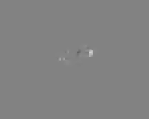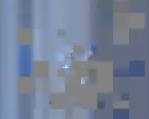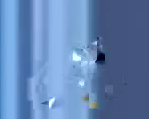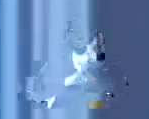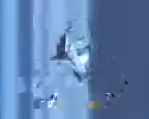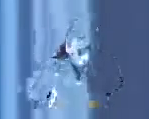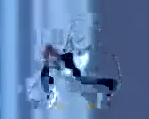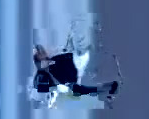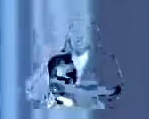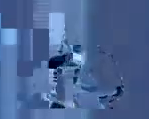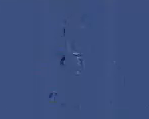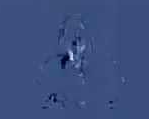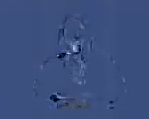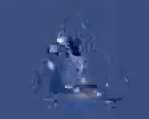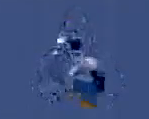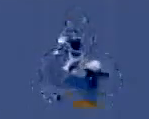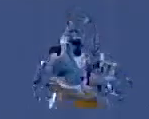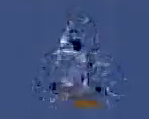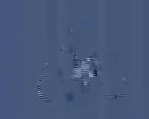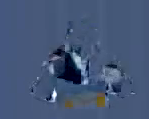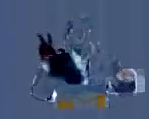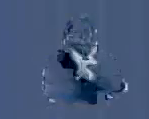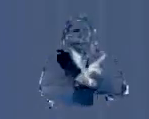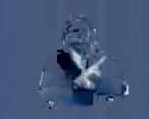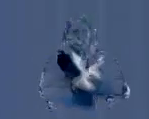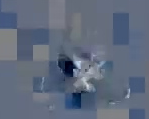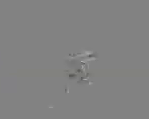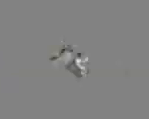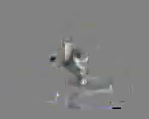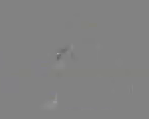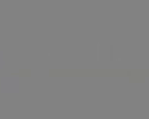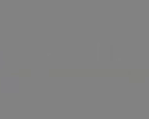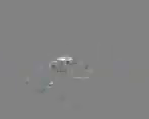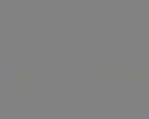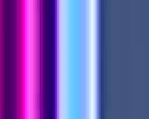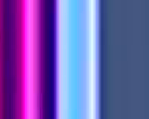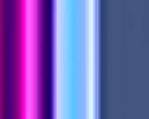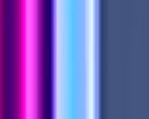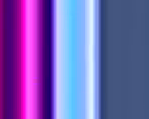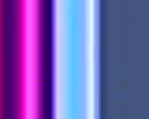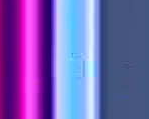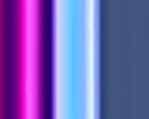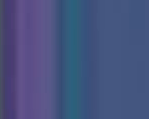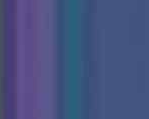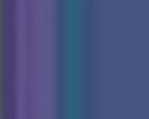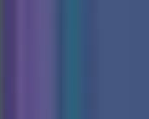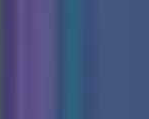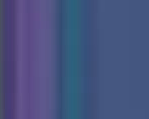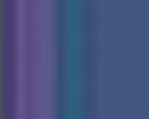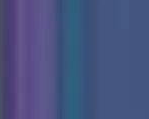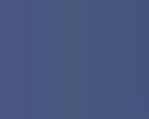Desarrollan ese culto y los muchachos entran a jugar, bueno, con delincuentes, a matarse, cosa.